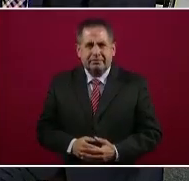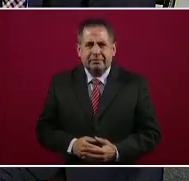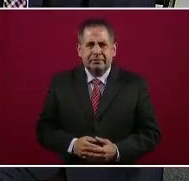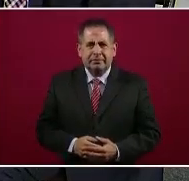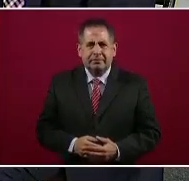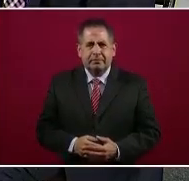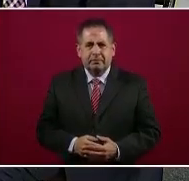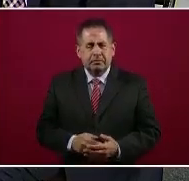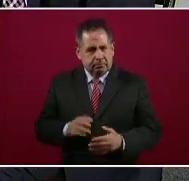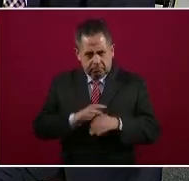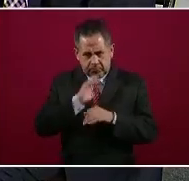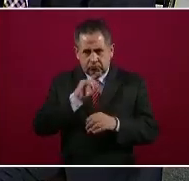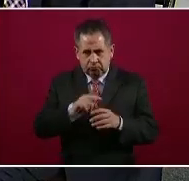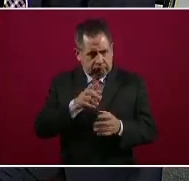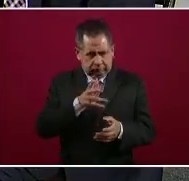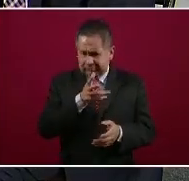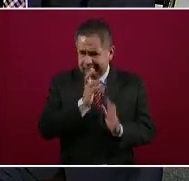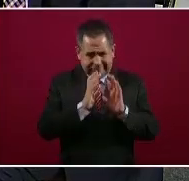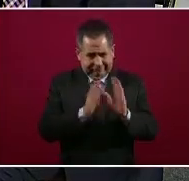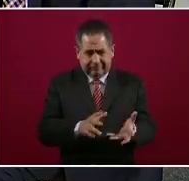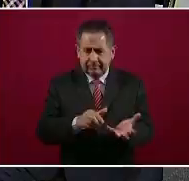porque no la papa